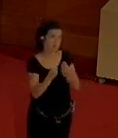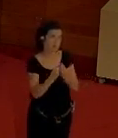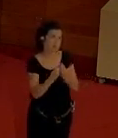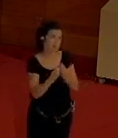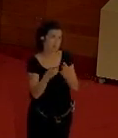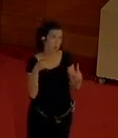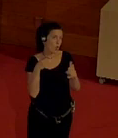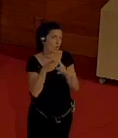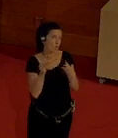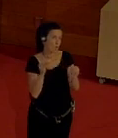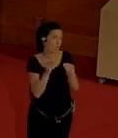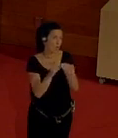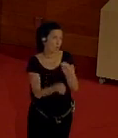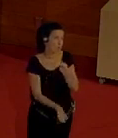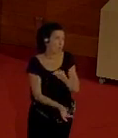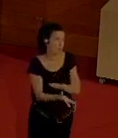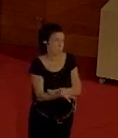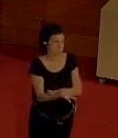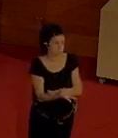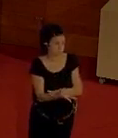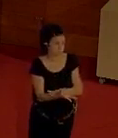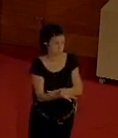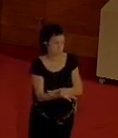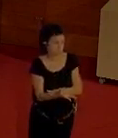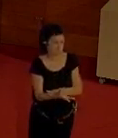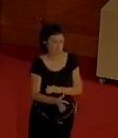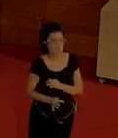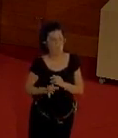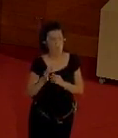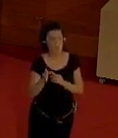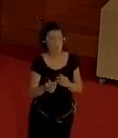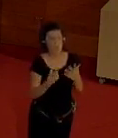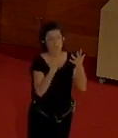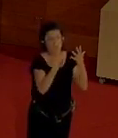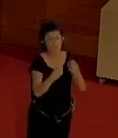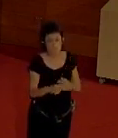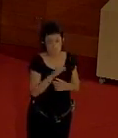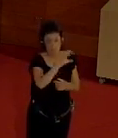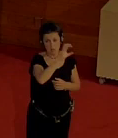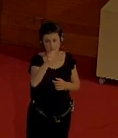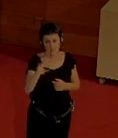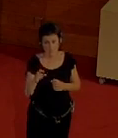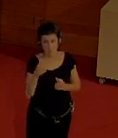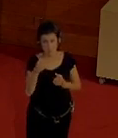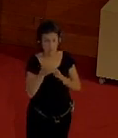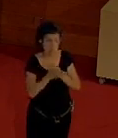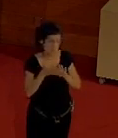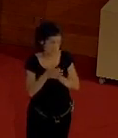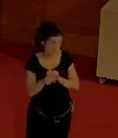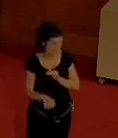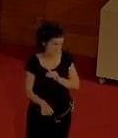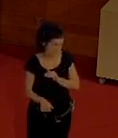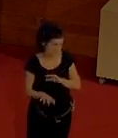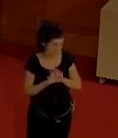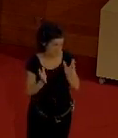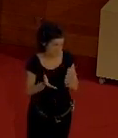algo y no digamos ya con 60 países que son podrían serlo eso que algunos llaman el sur global qué es lo que los Define a